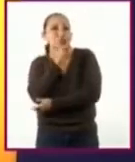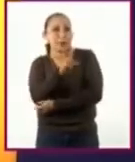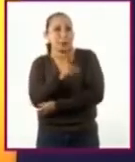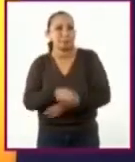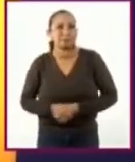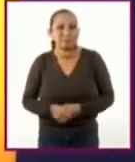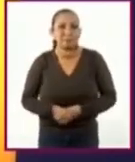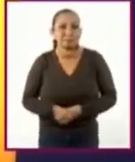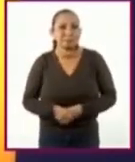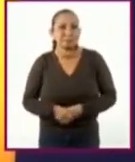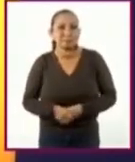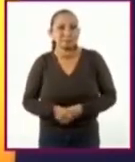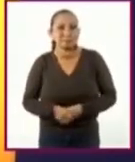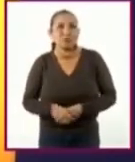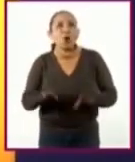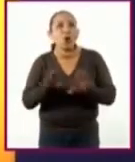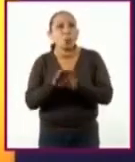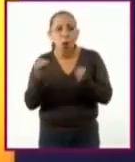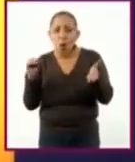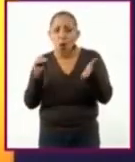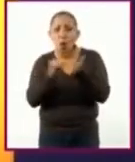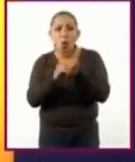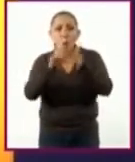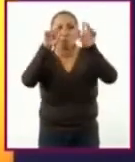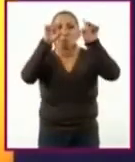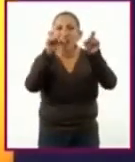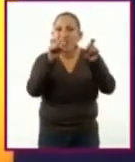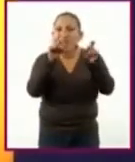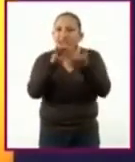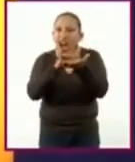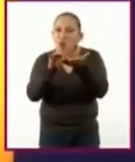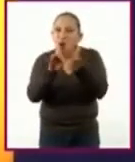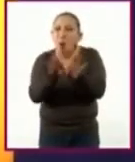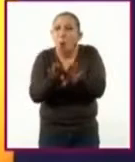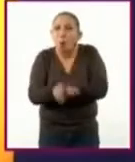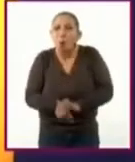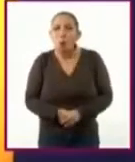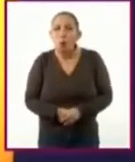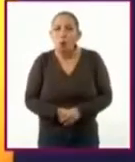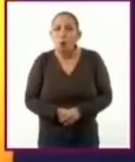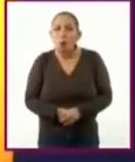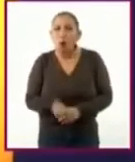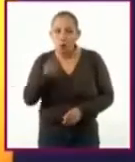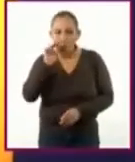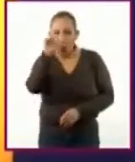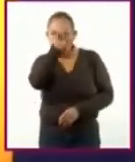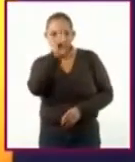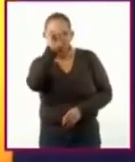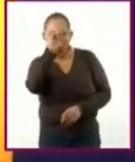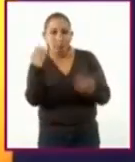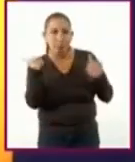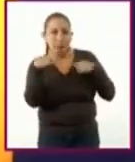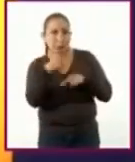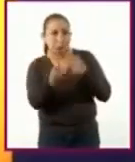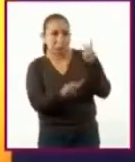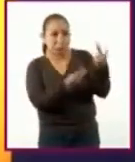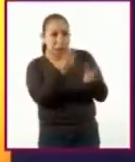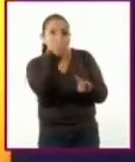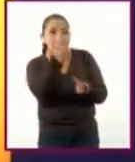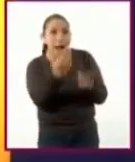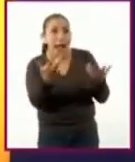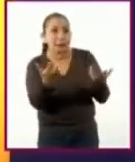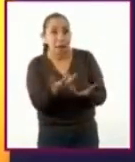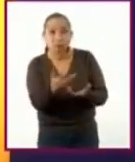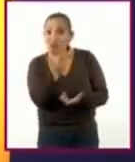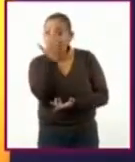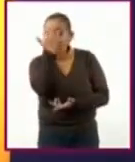resultados. ¿Cómo se introducen los paréntesis en la calculadora? Busquen orientación de su maestra o maestro para hacerlo,